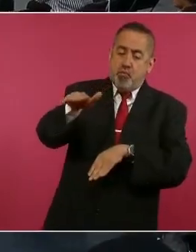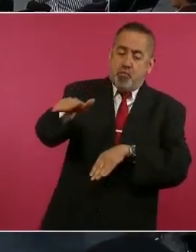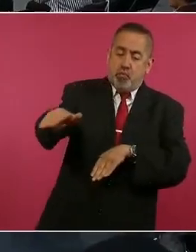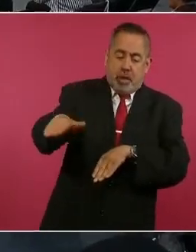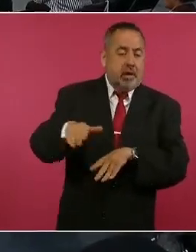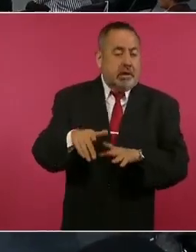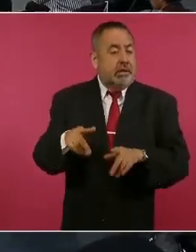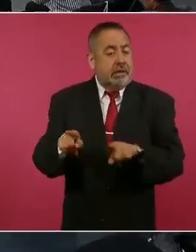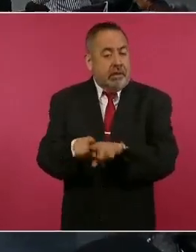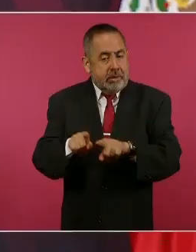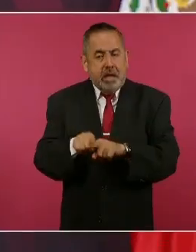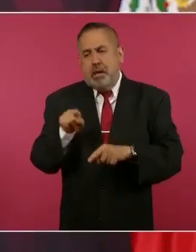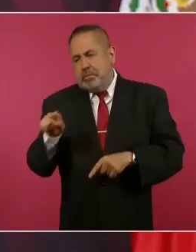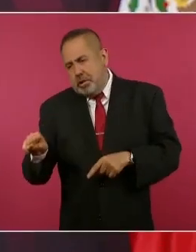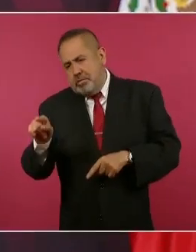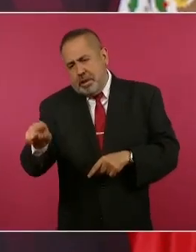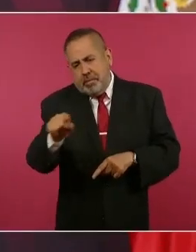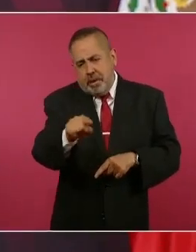Y así, ¿no?